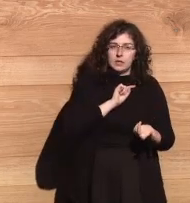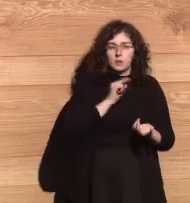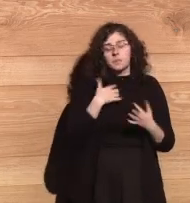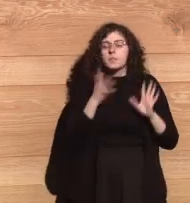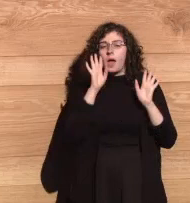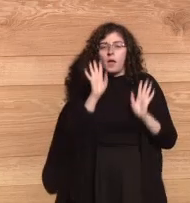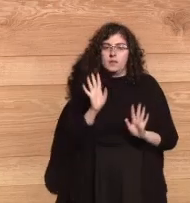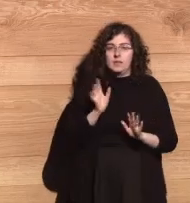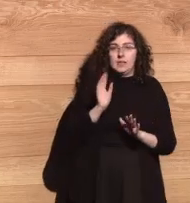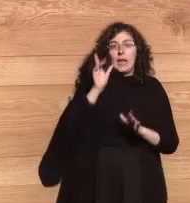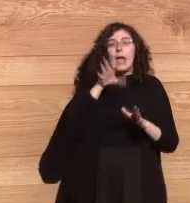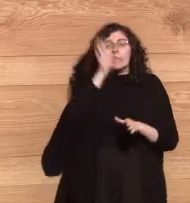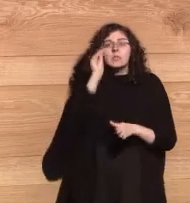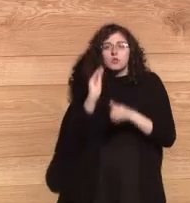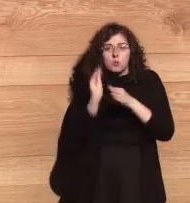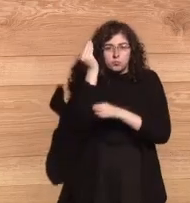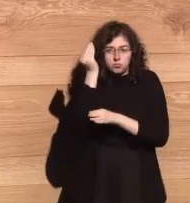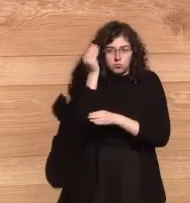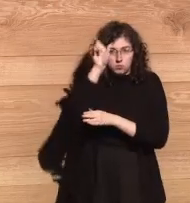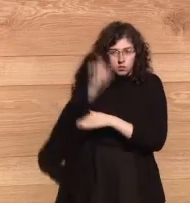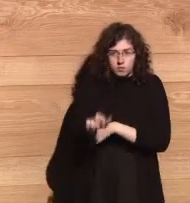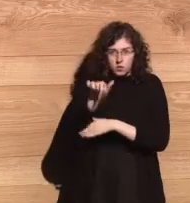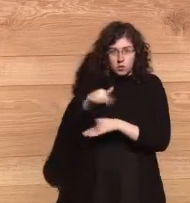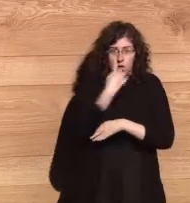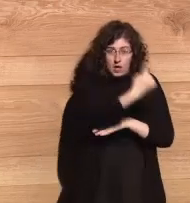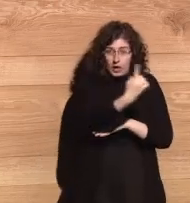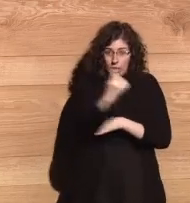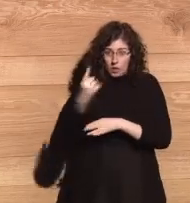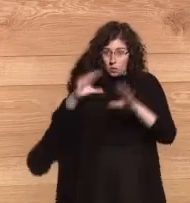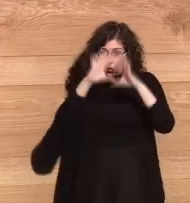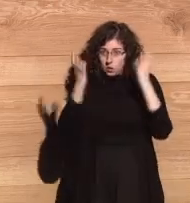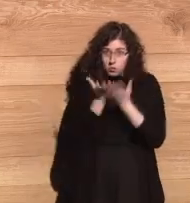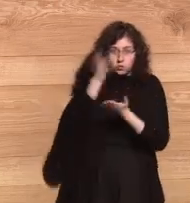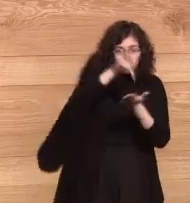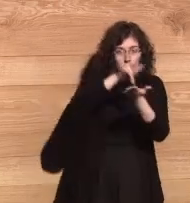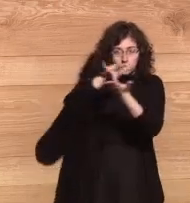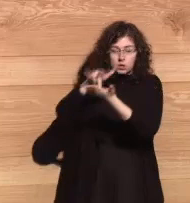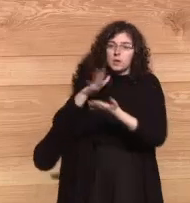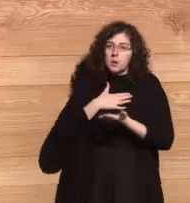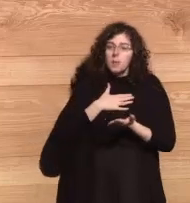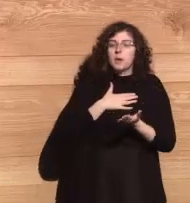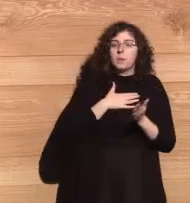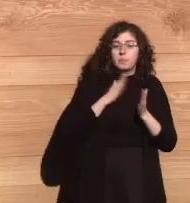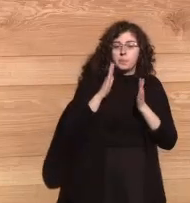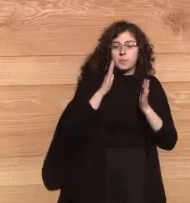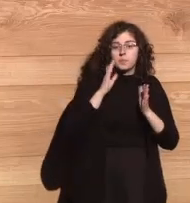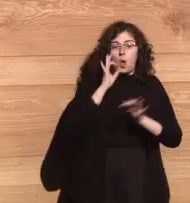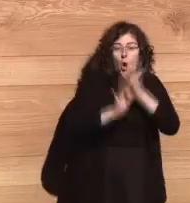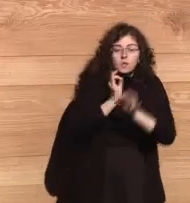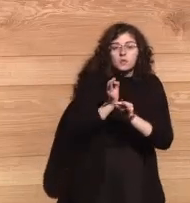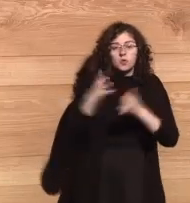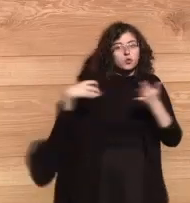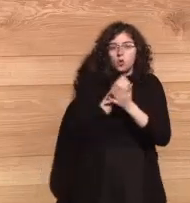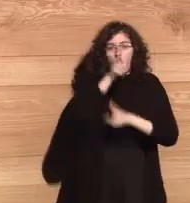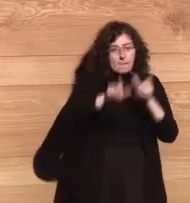ver, entiendo la figura que le corresponde a cada uno en el mundo, pero para mí el orden natural pasa porque todos somos personas.